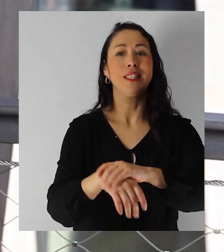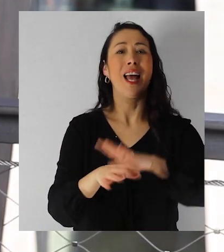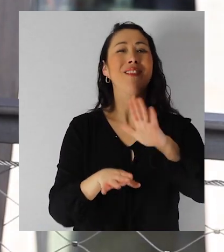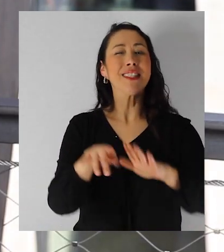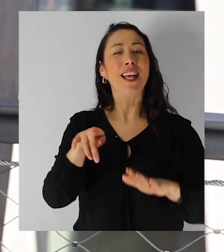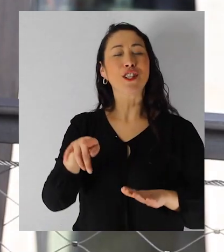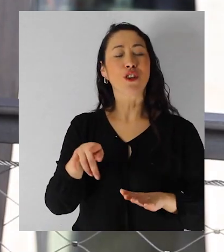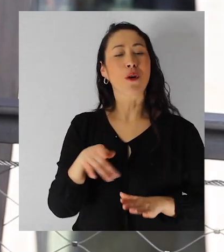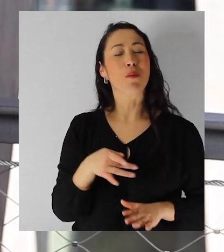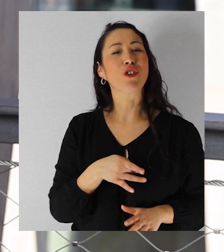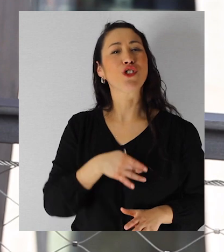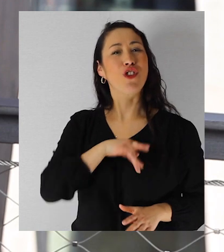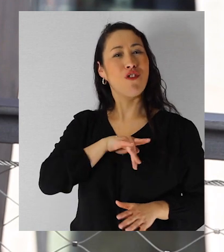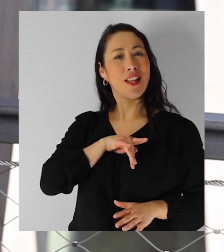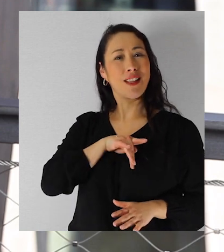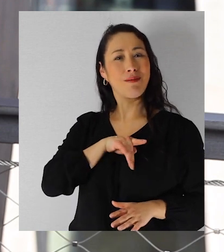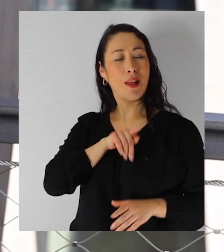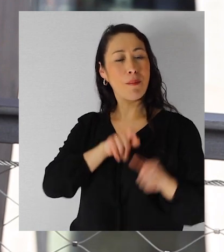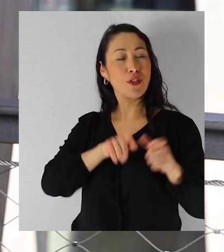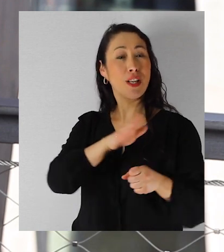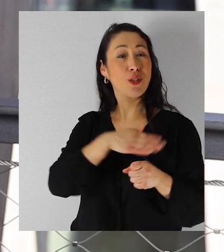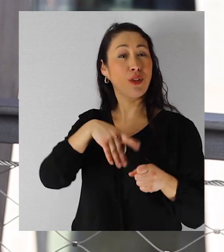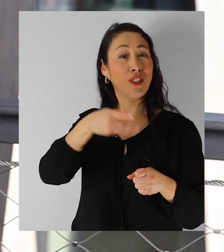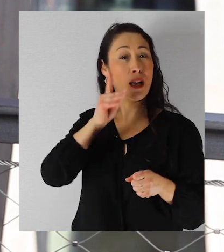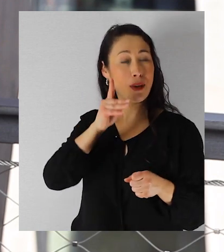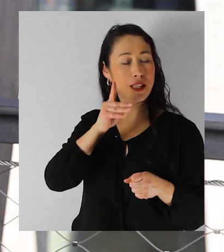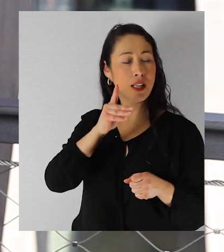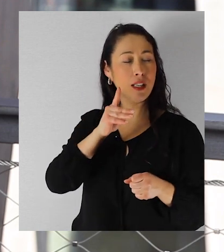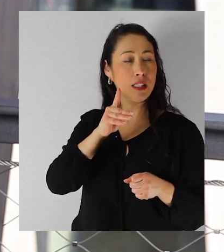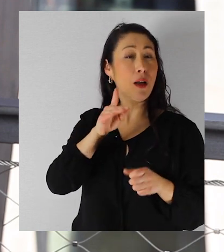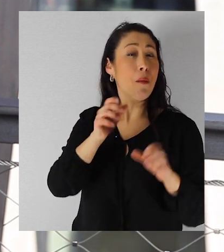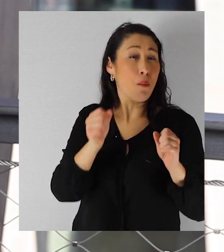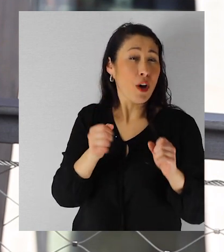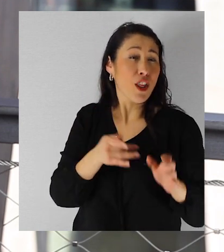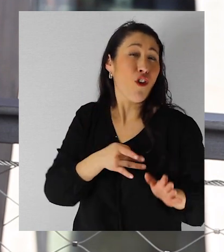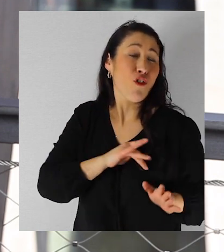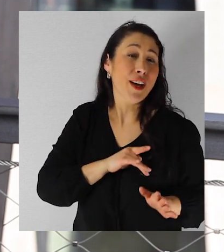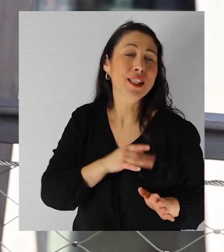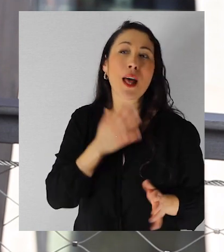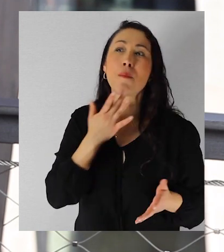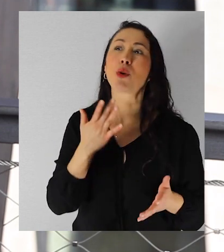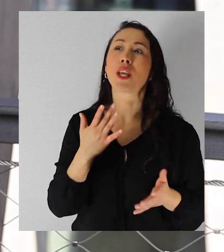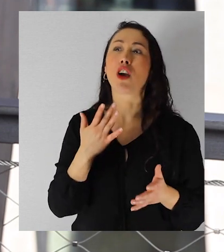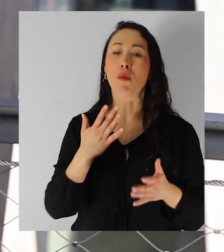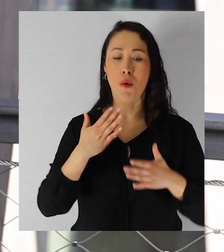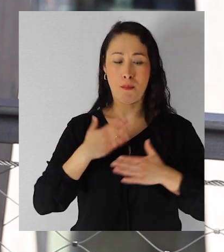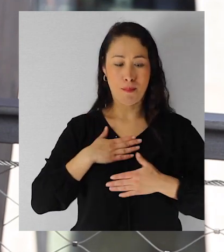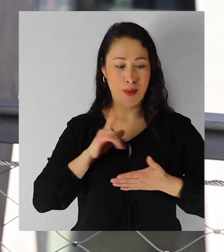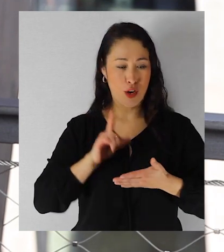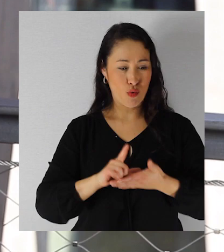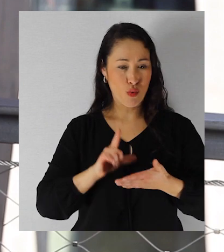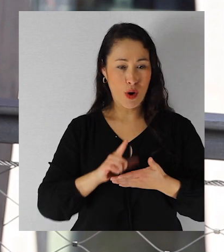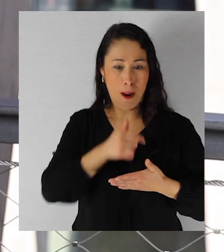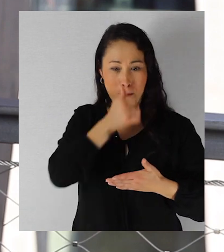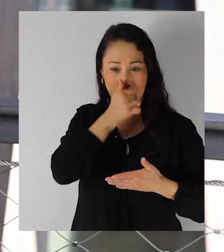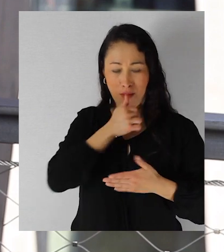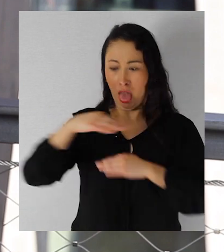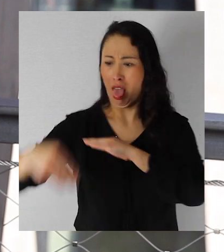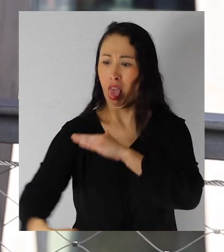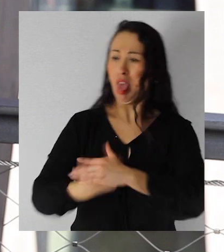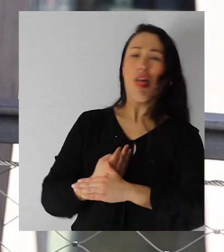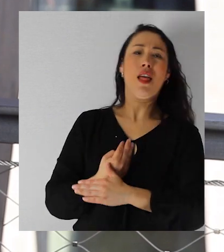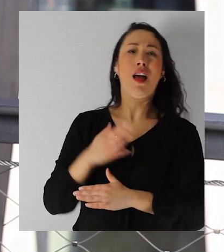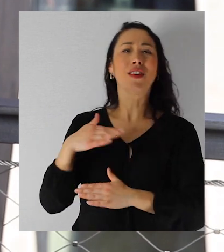se toma mal por parte de las personas con discapacidad, se puede tomar mal porque es una invasión del espacio privado, es una agresión